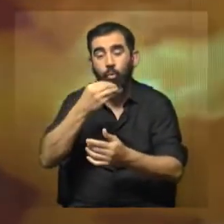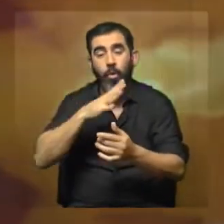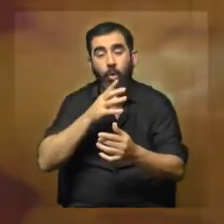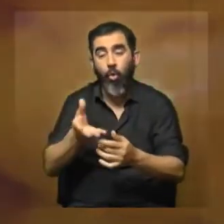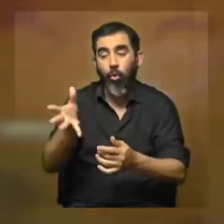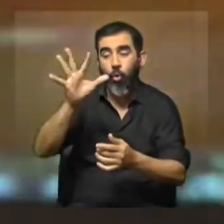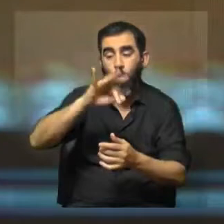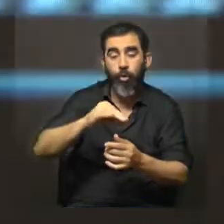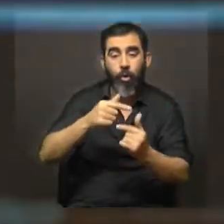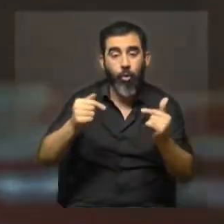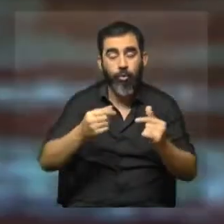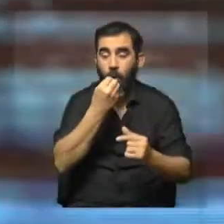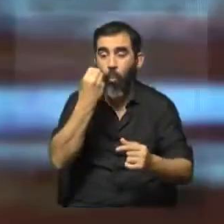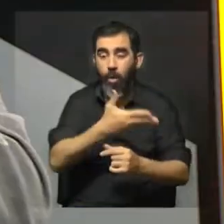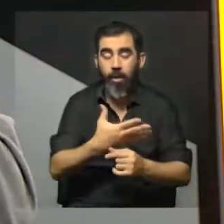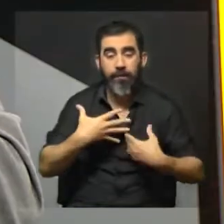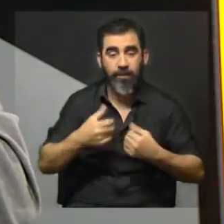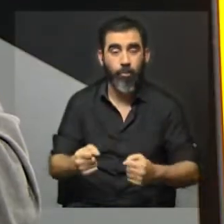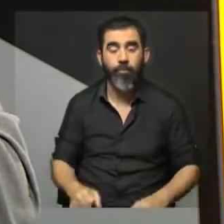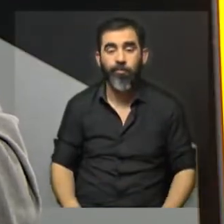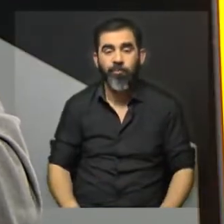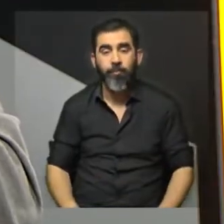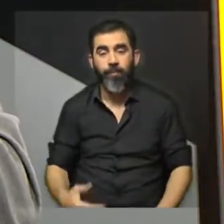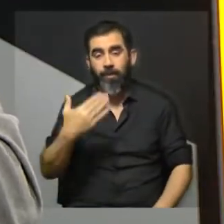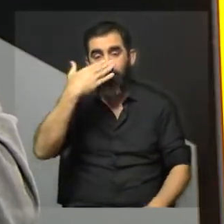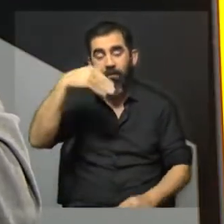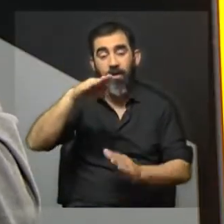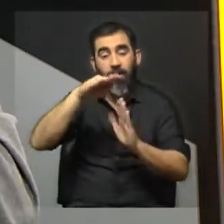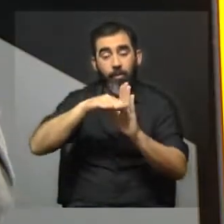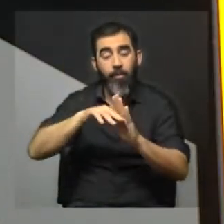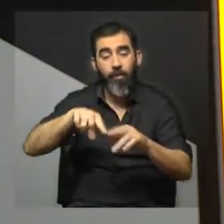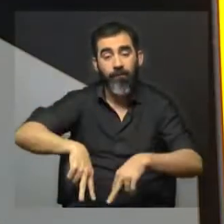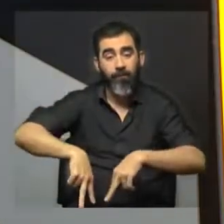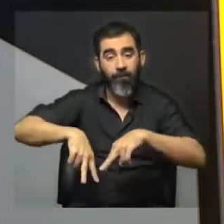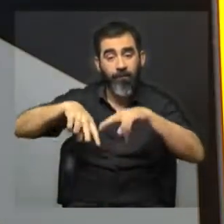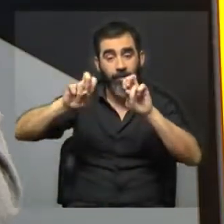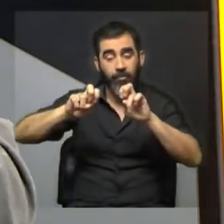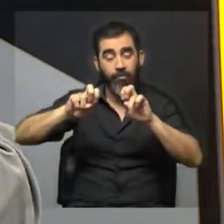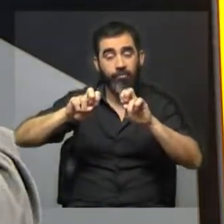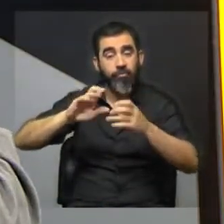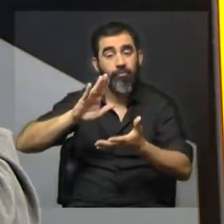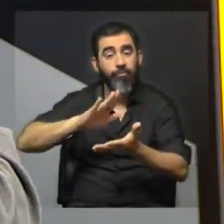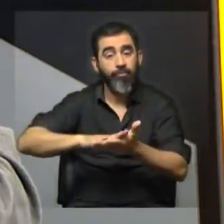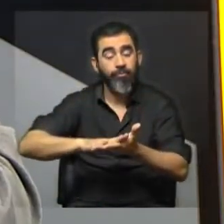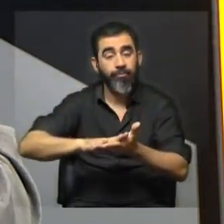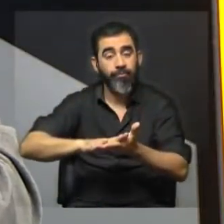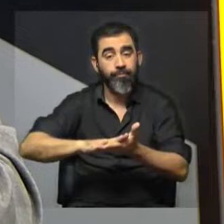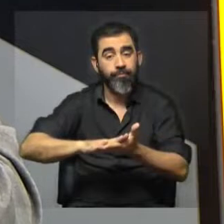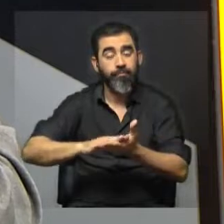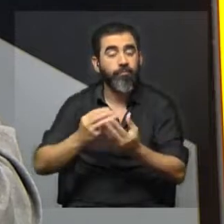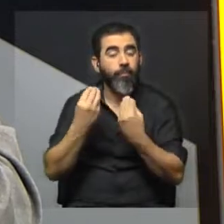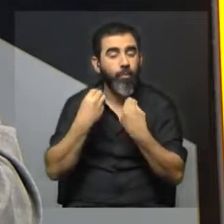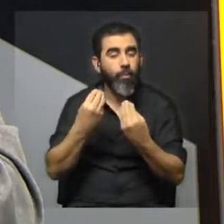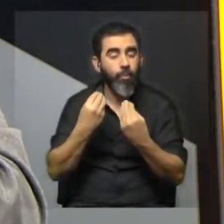diaria de probióticos. Claro. Bueno, al final del programa, de paso te cuento, vamos a ver una investigación, ahora que hablas de yogur, también nacional, que habla de